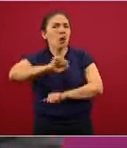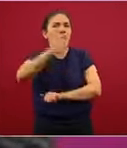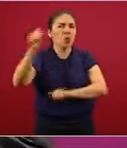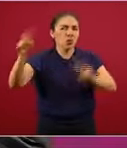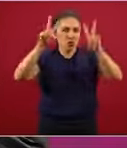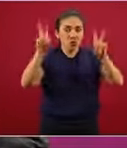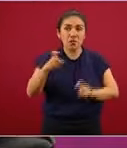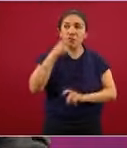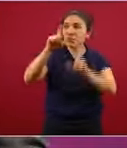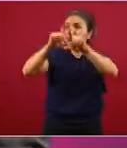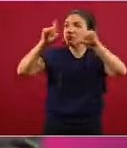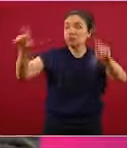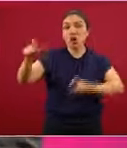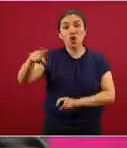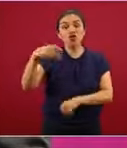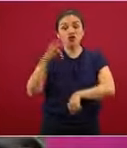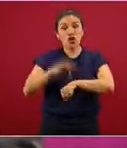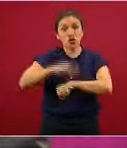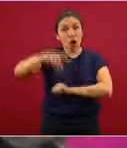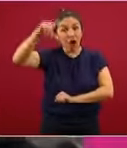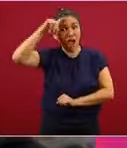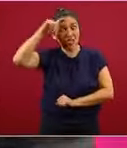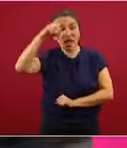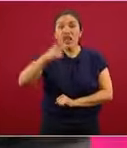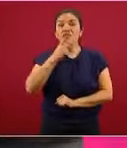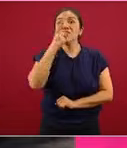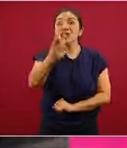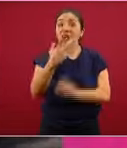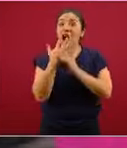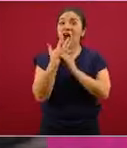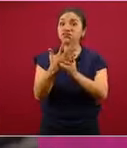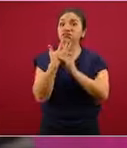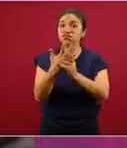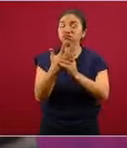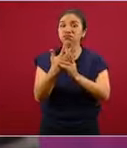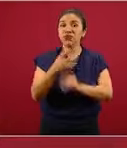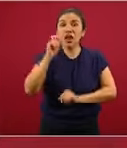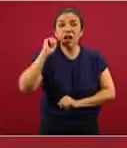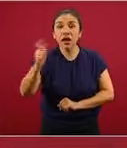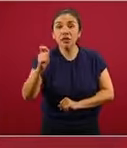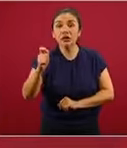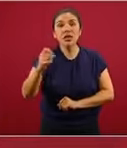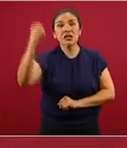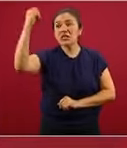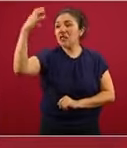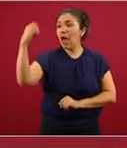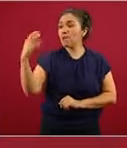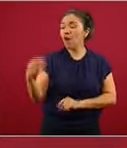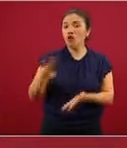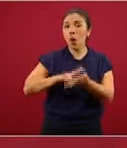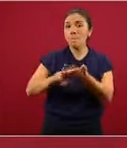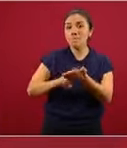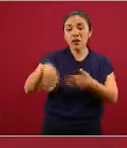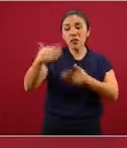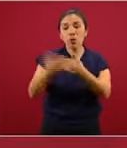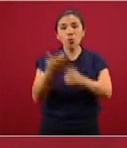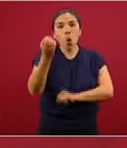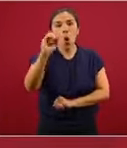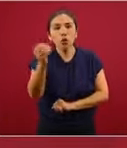decía López-Gatell casi promete, no decía promete, pero algo muy parecido, semáforos verdes en